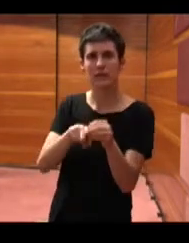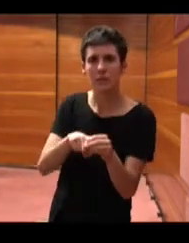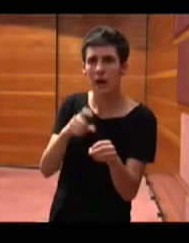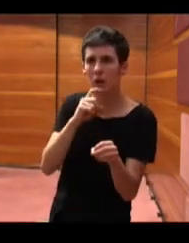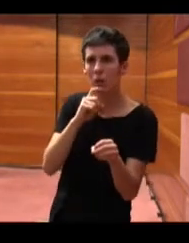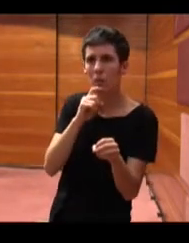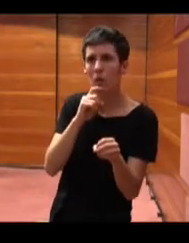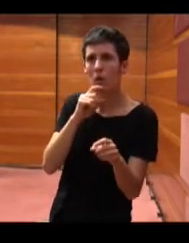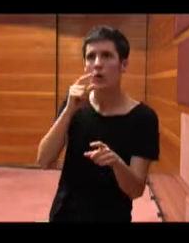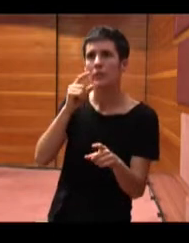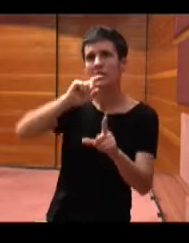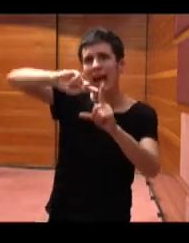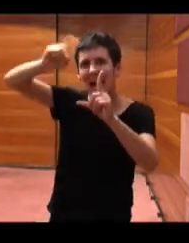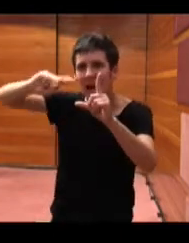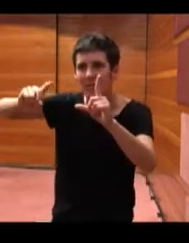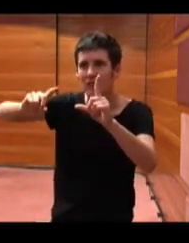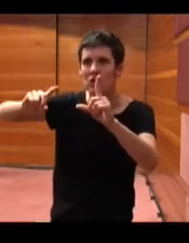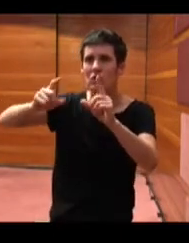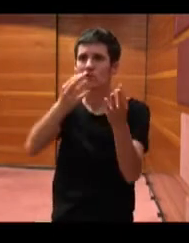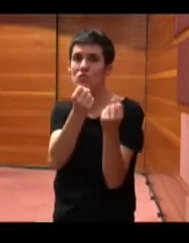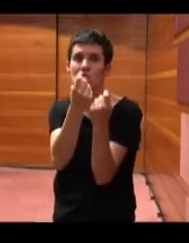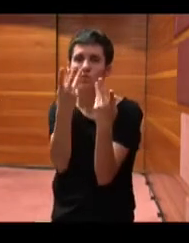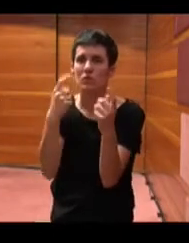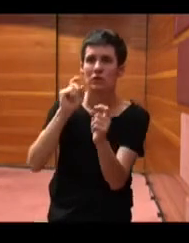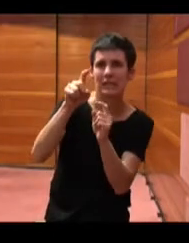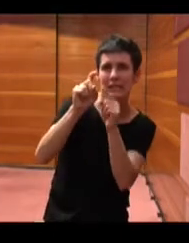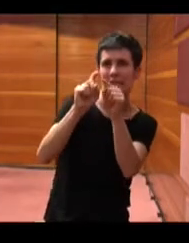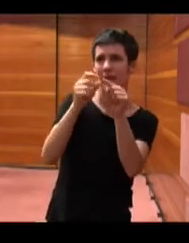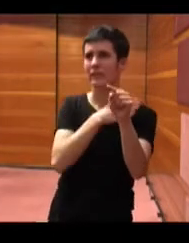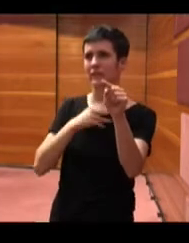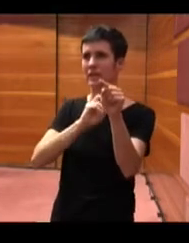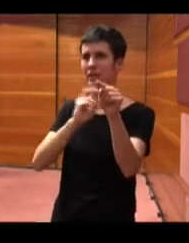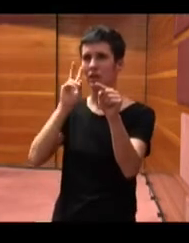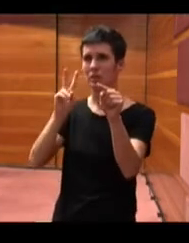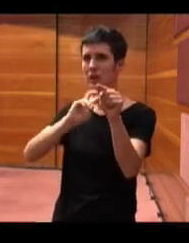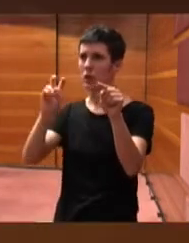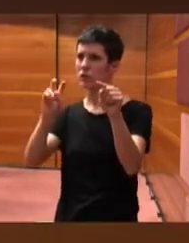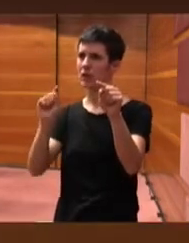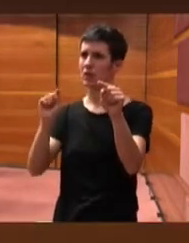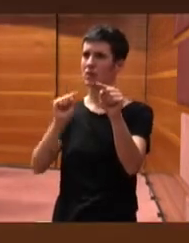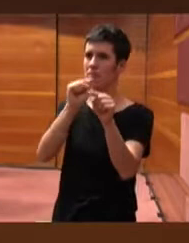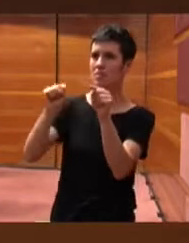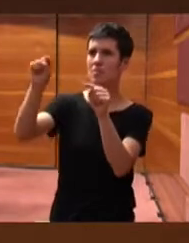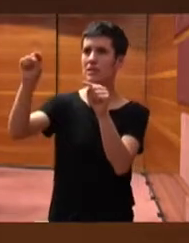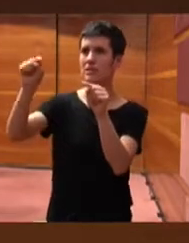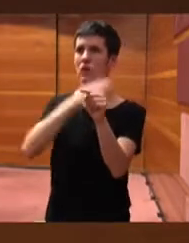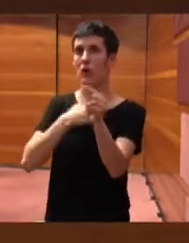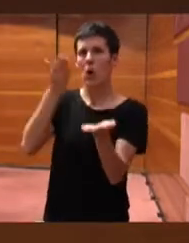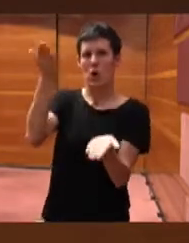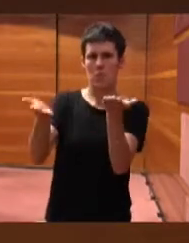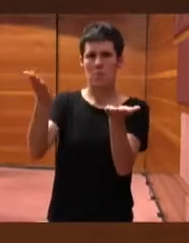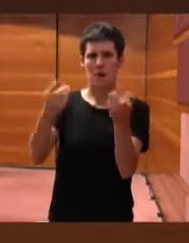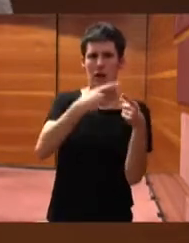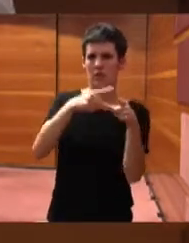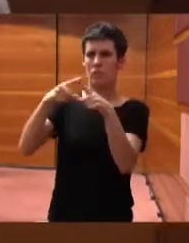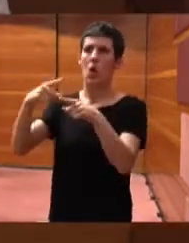cifras dibujadas en gráficos, y toco una parte del gráfico y se me abre otra parte y quiero ver la contratación dónde está y sigo hasta ella y quiero comparar Vitoria